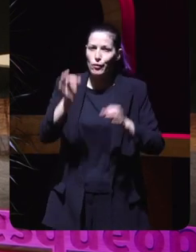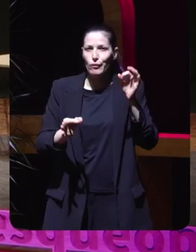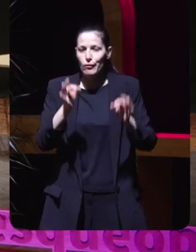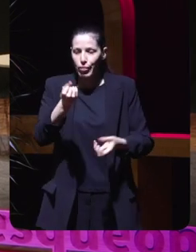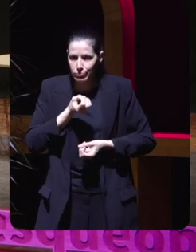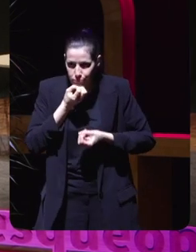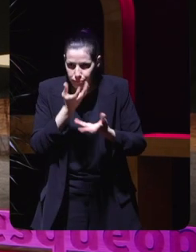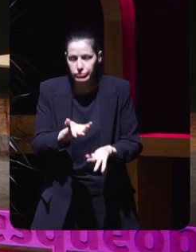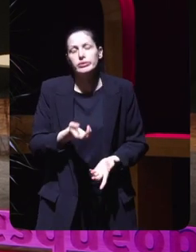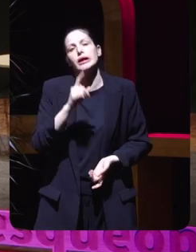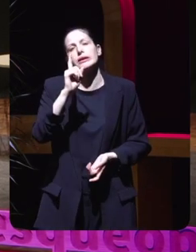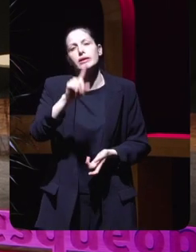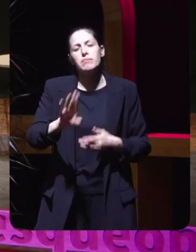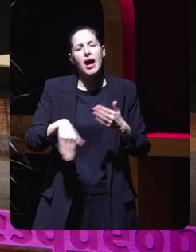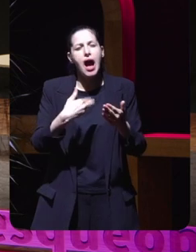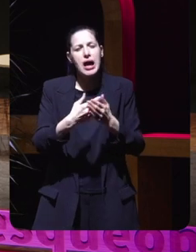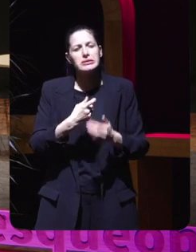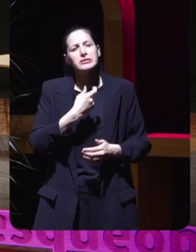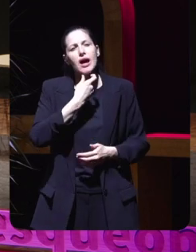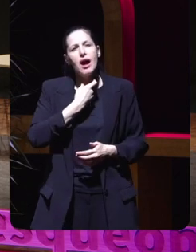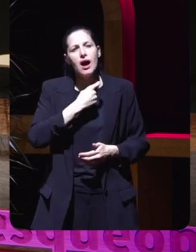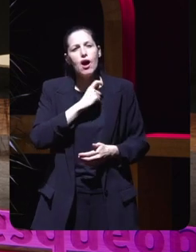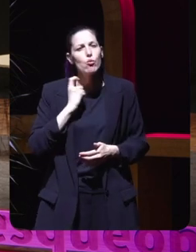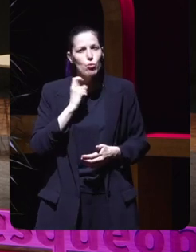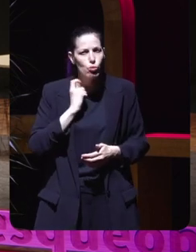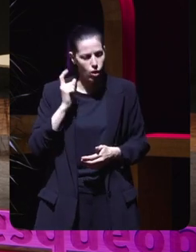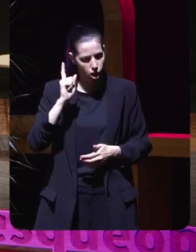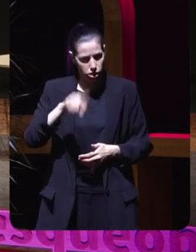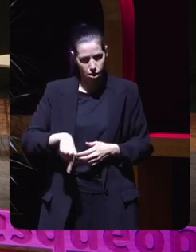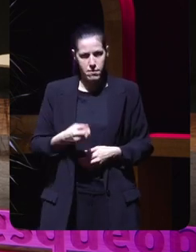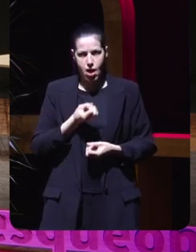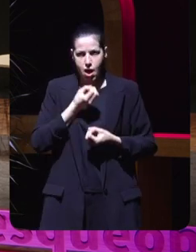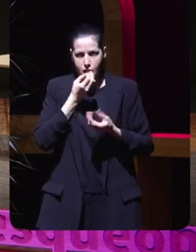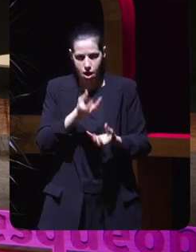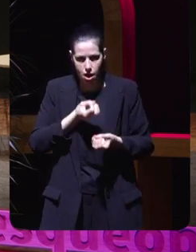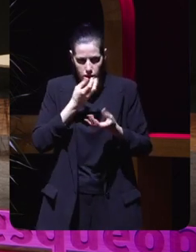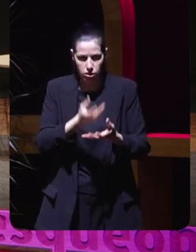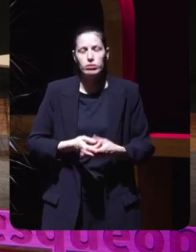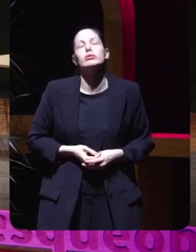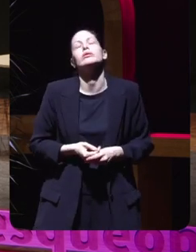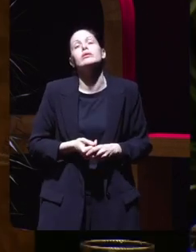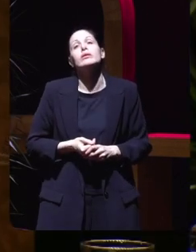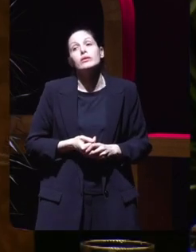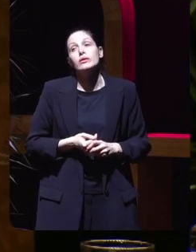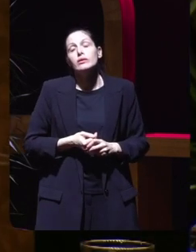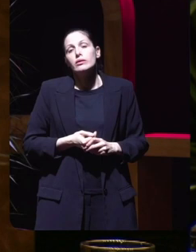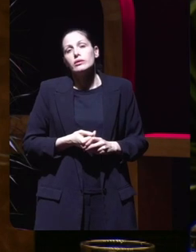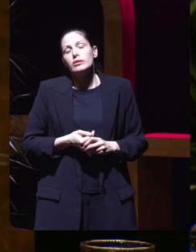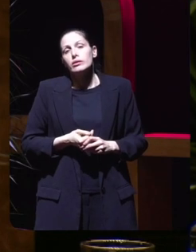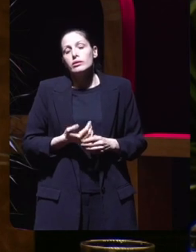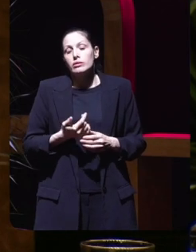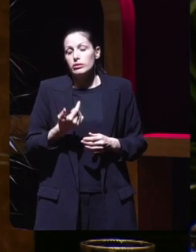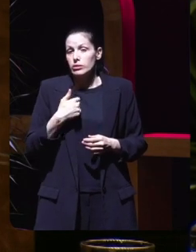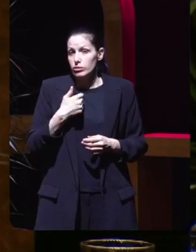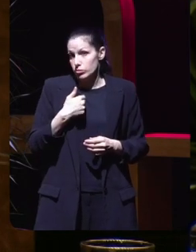a familia incluso párro con altura que creo que era Rodríguez fraith intercede bastante por ella y claro ego este